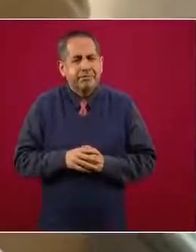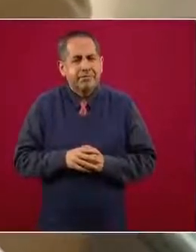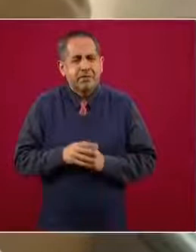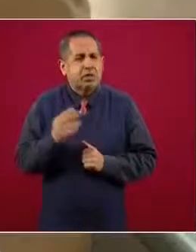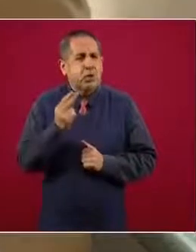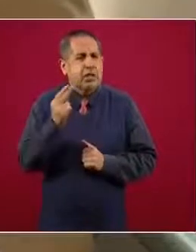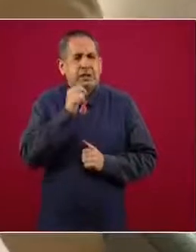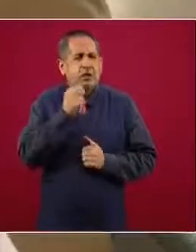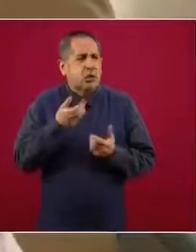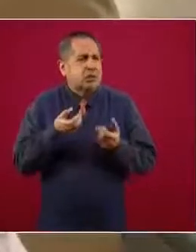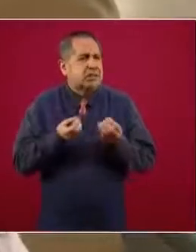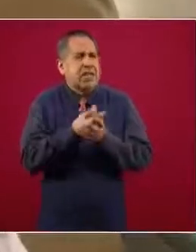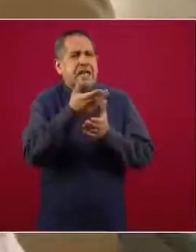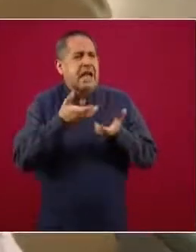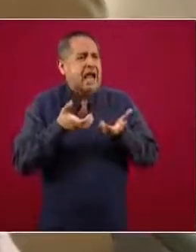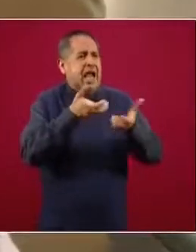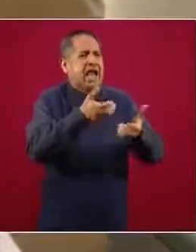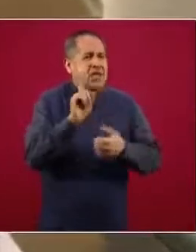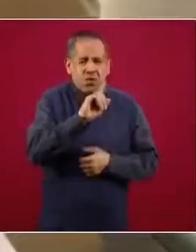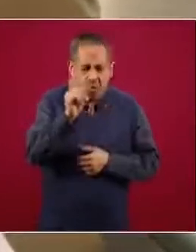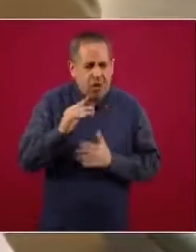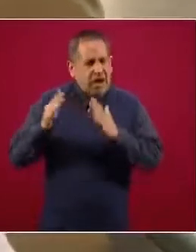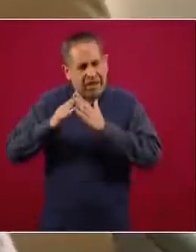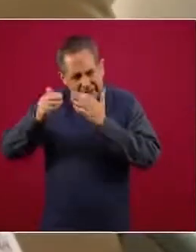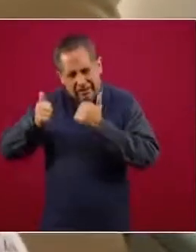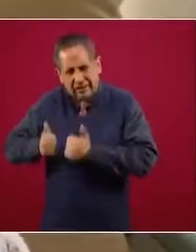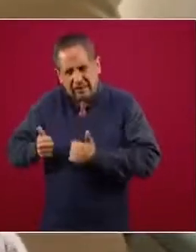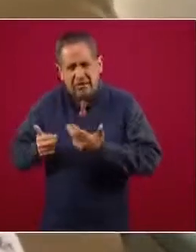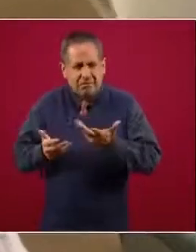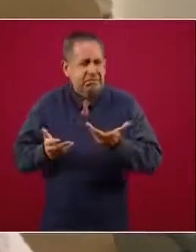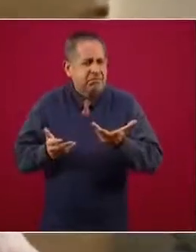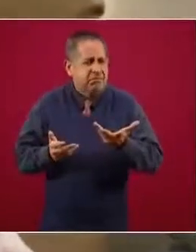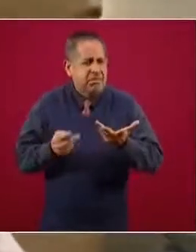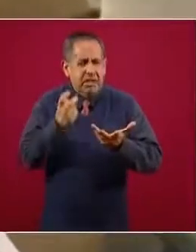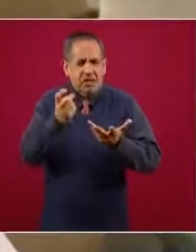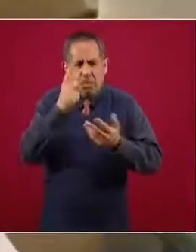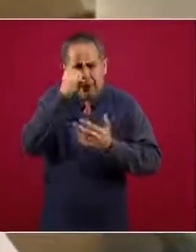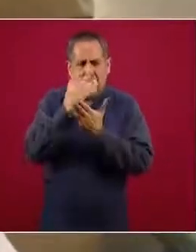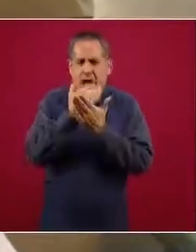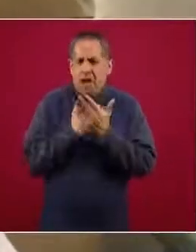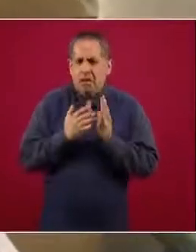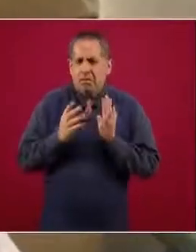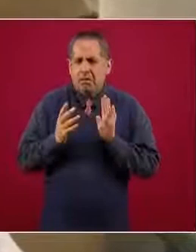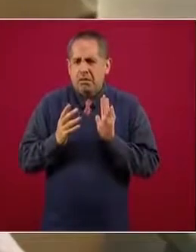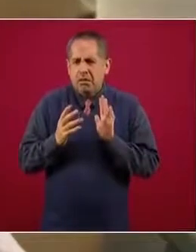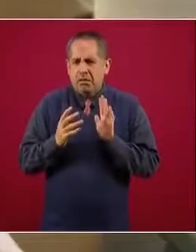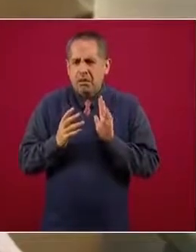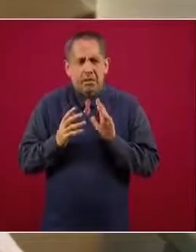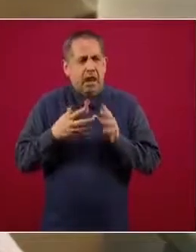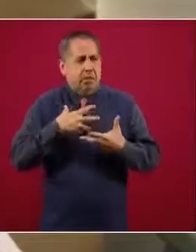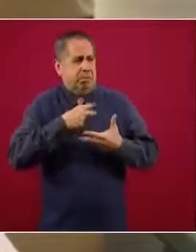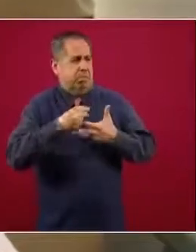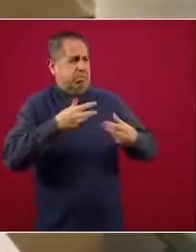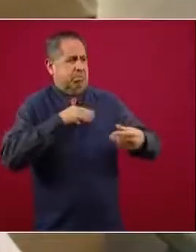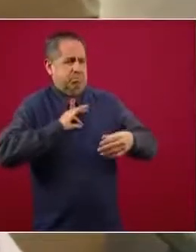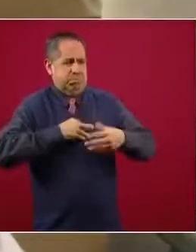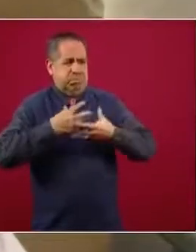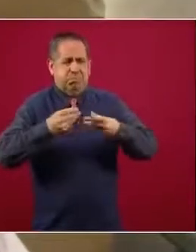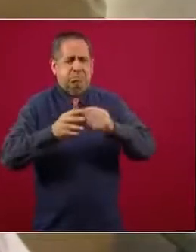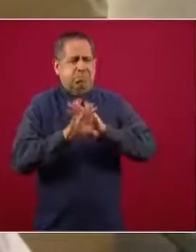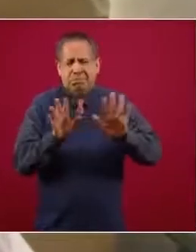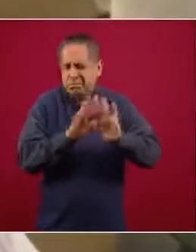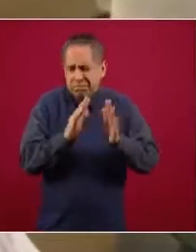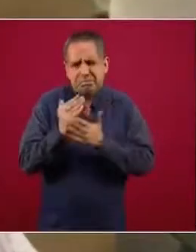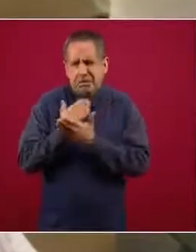andar en la calle, tenemos que quedar en casa para guardar un poco el contagio de toda esta